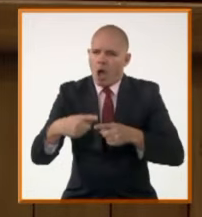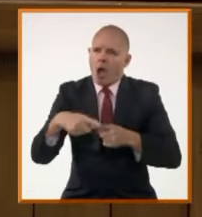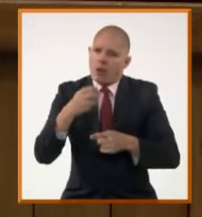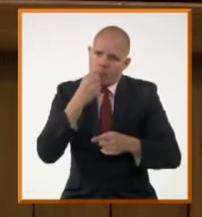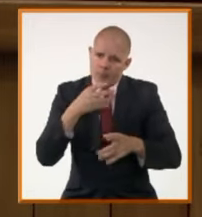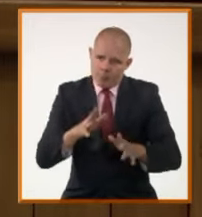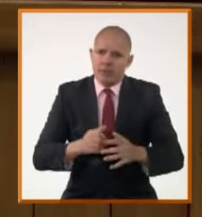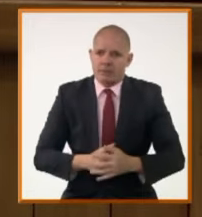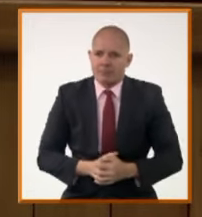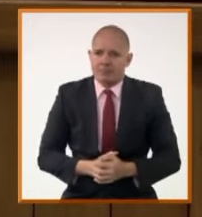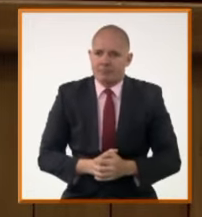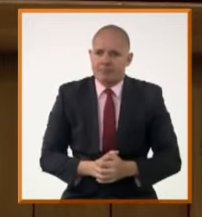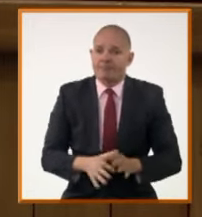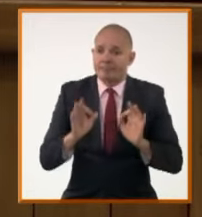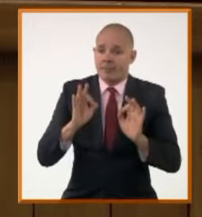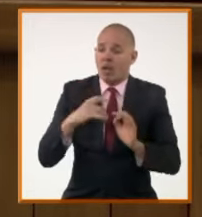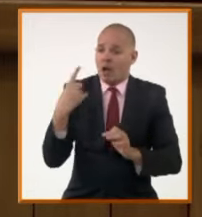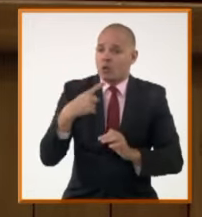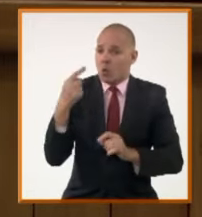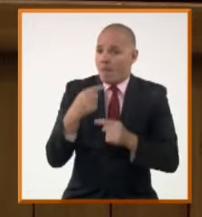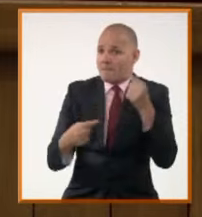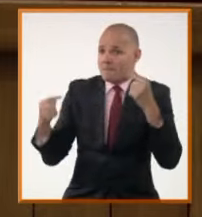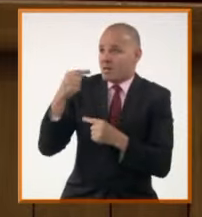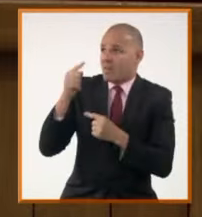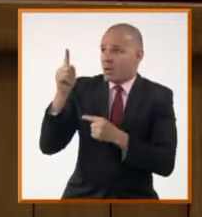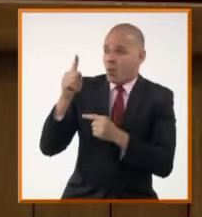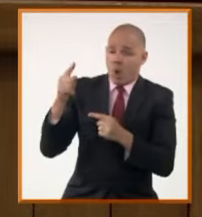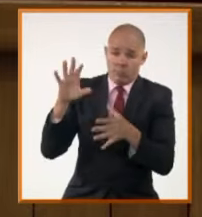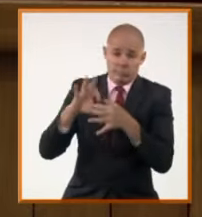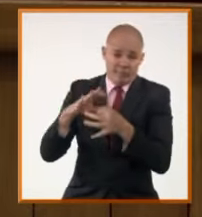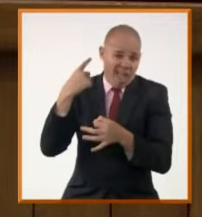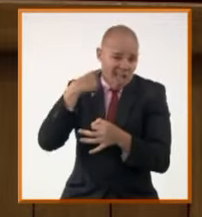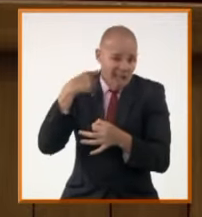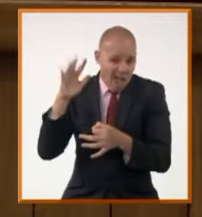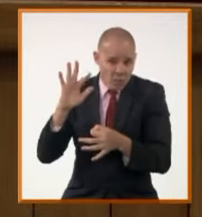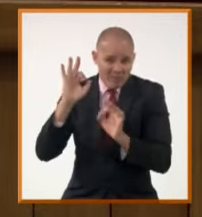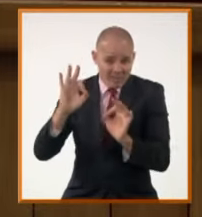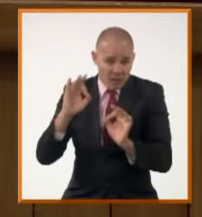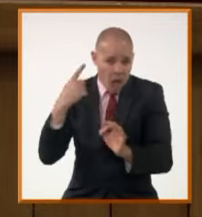esos proveedores e inversionistas que en tiempos difíciles